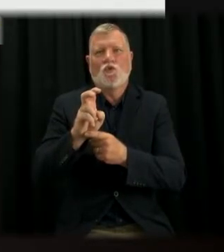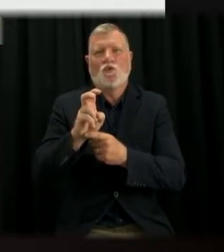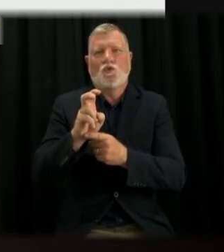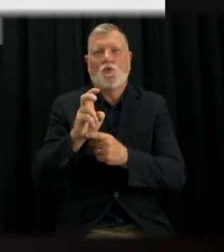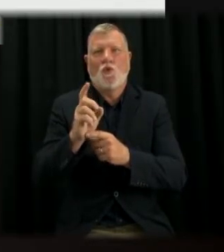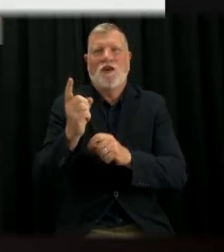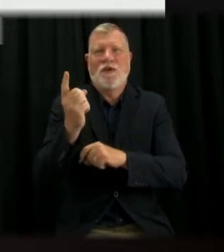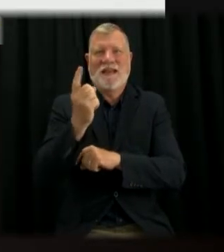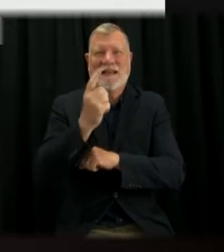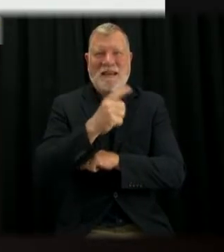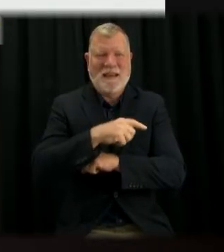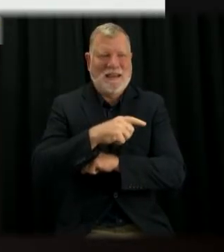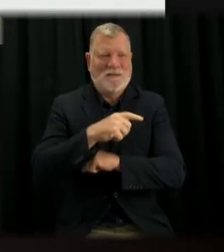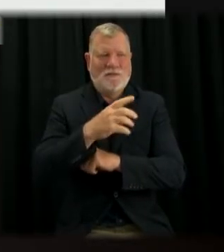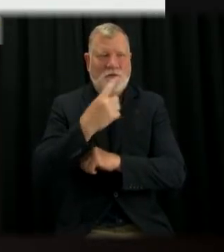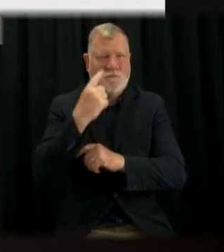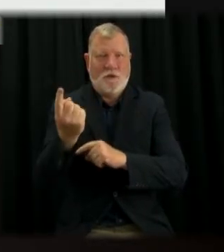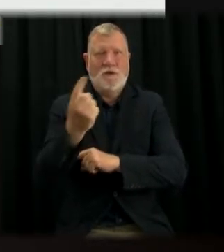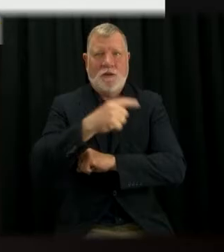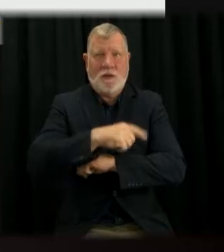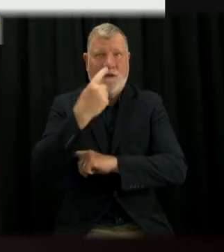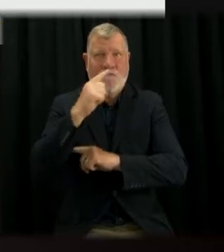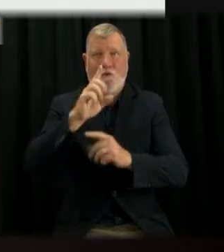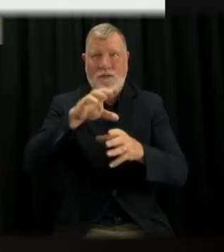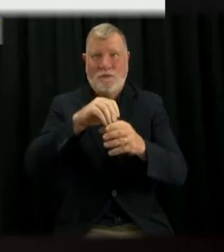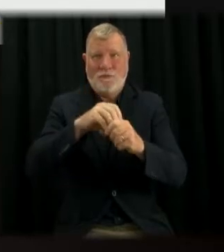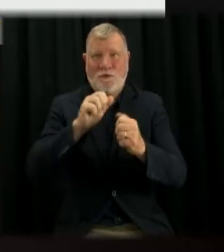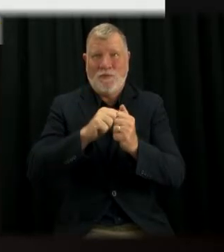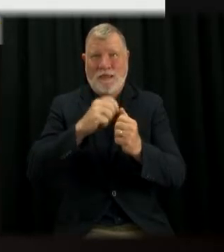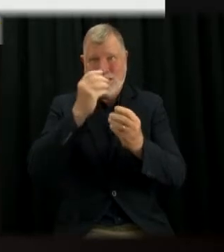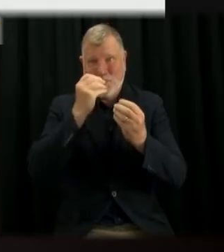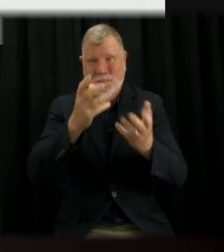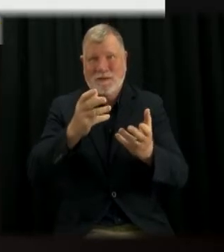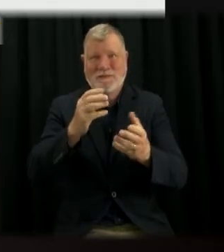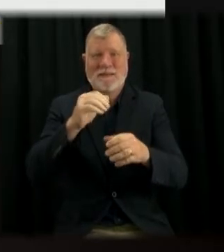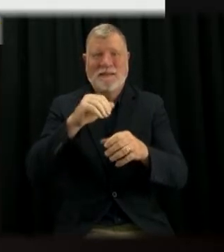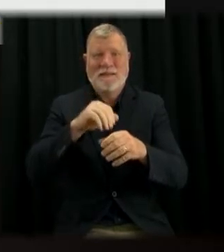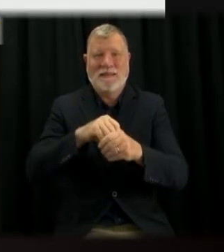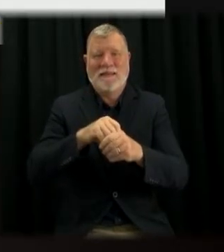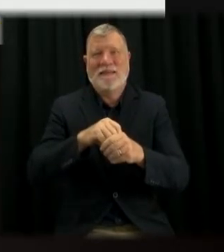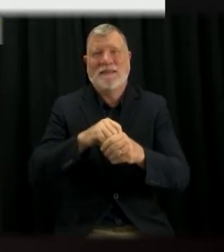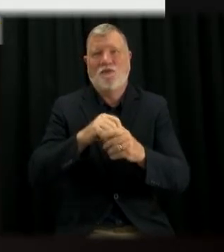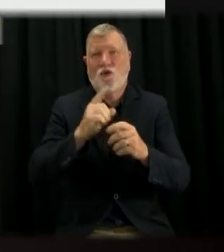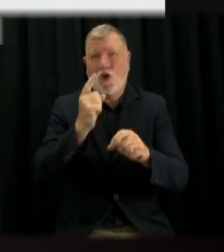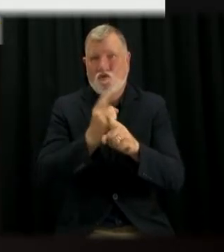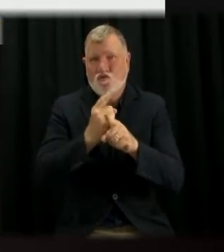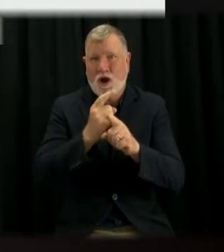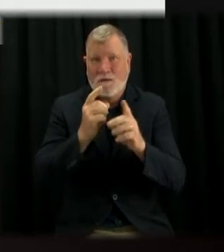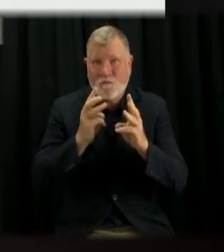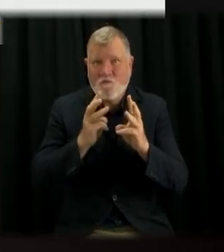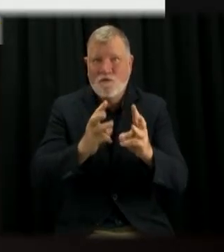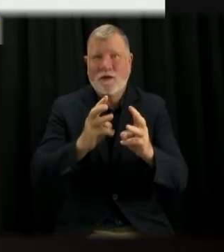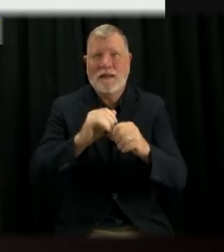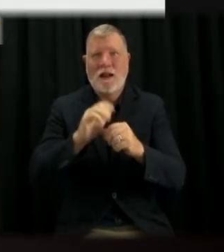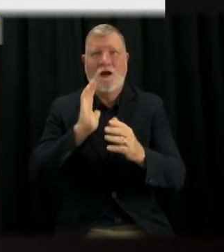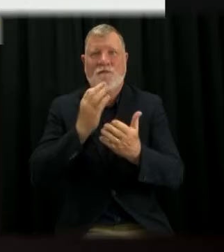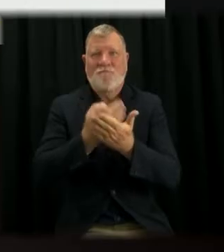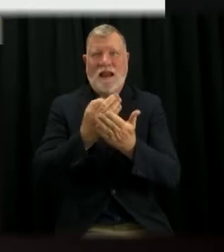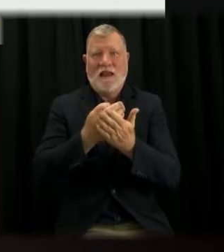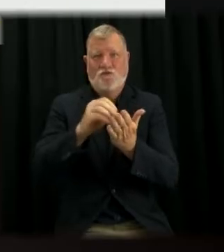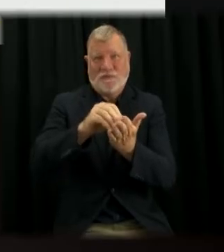es casi 200 días para incluir a las unidades que componen la agencia,